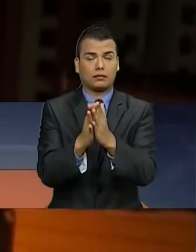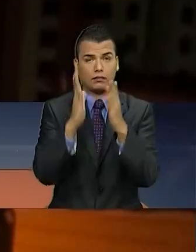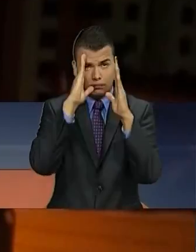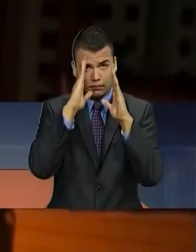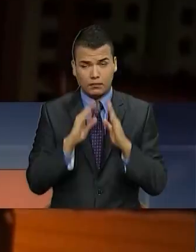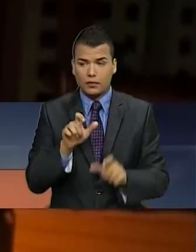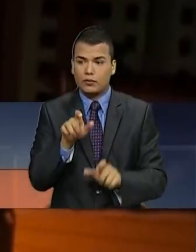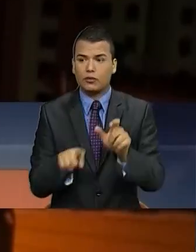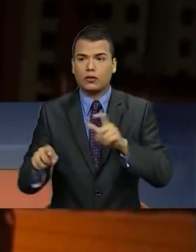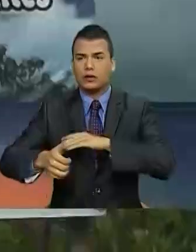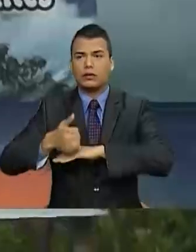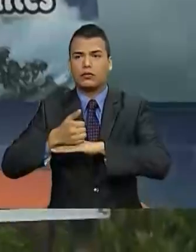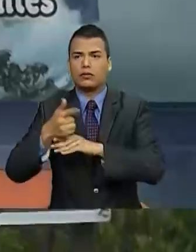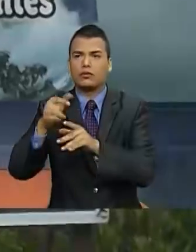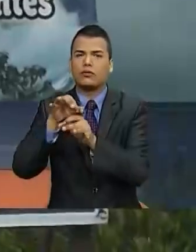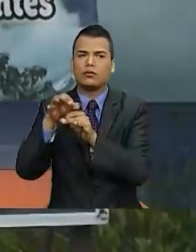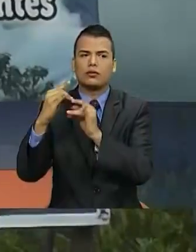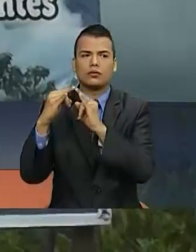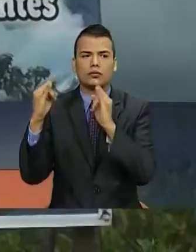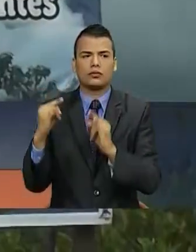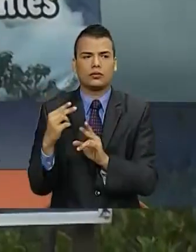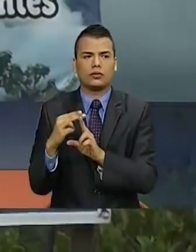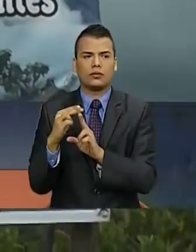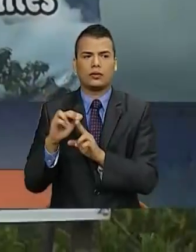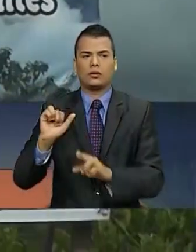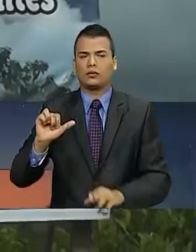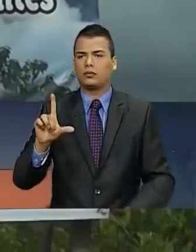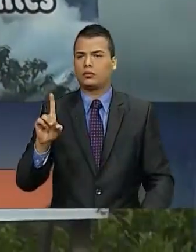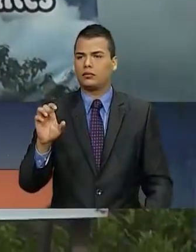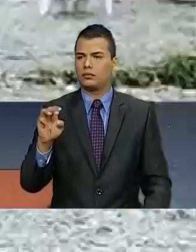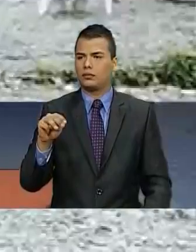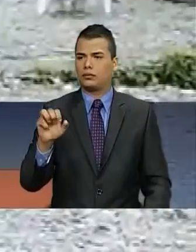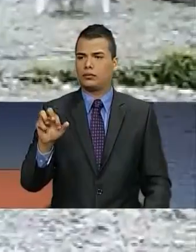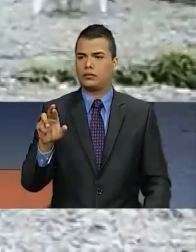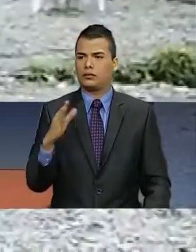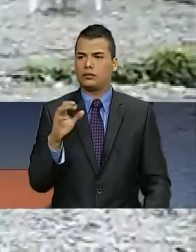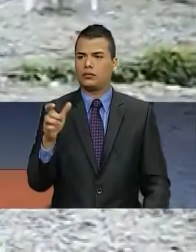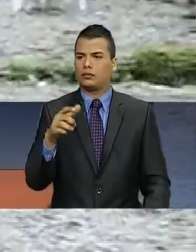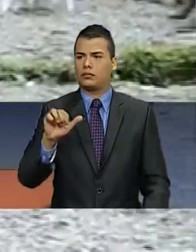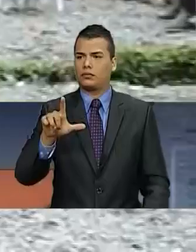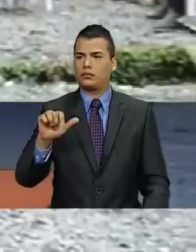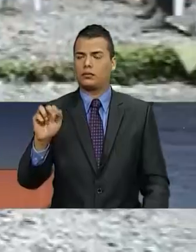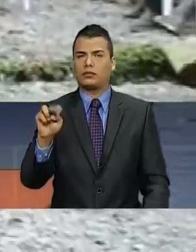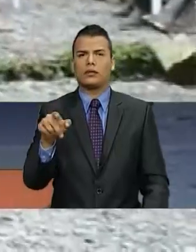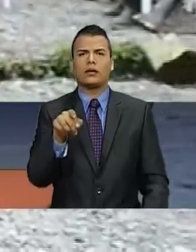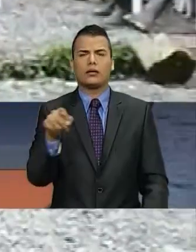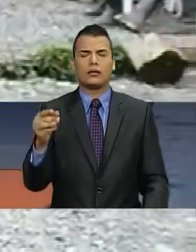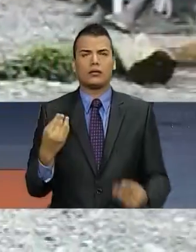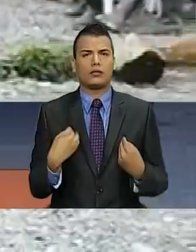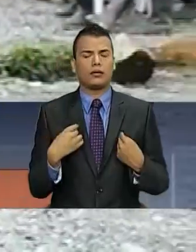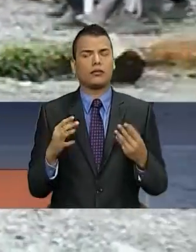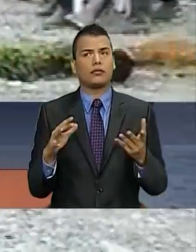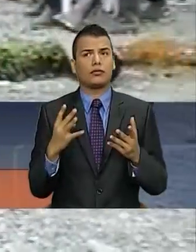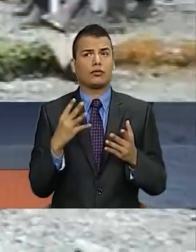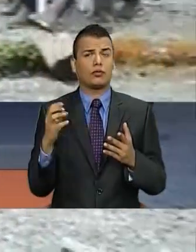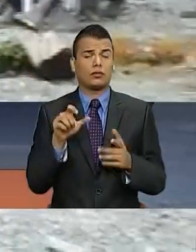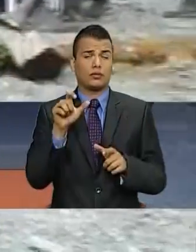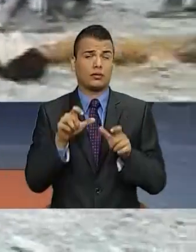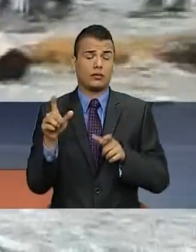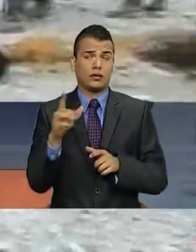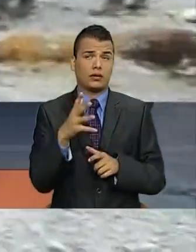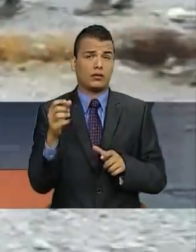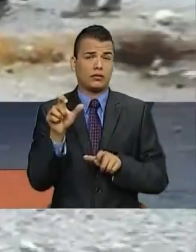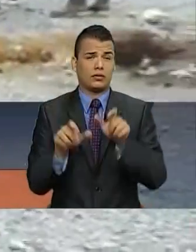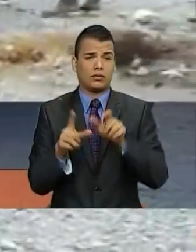comandantes de la zona veredal, Aldemar Galán, donde se encuentran albergados por lo menos entre 400 y 500 guerrilleros de los